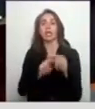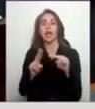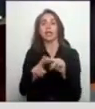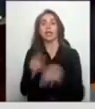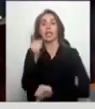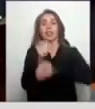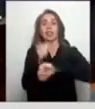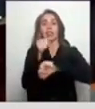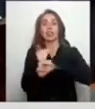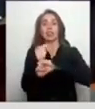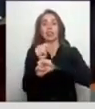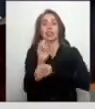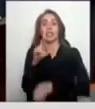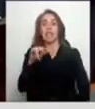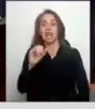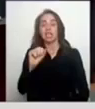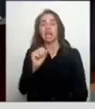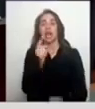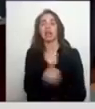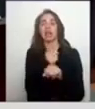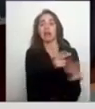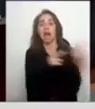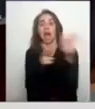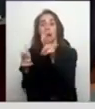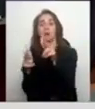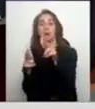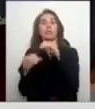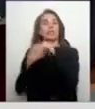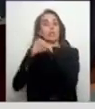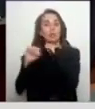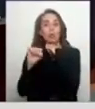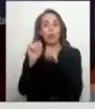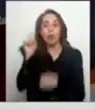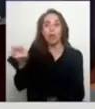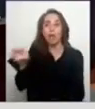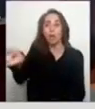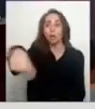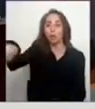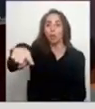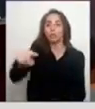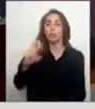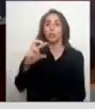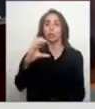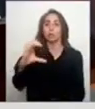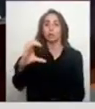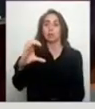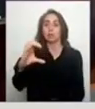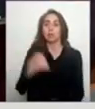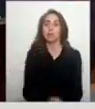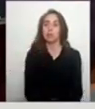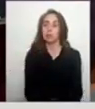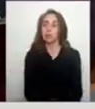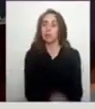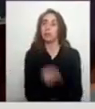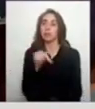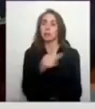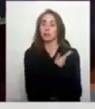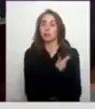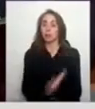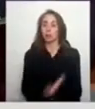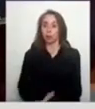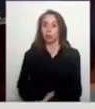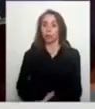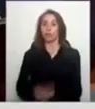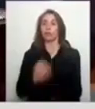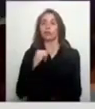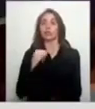dictadura Armada bajo el yugo de ustedes el partido comunista este gobierno se sigue dando el